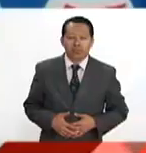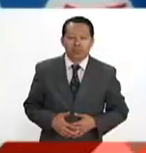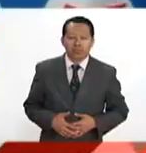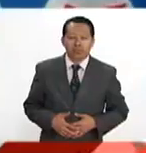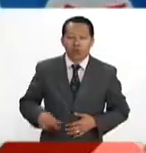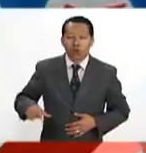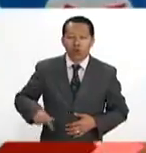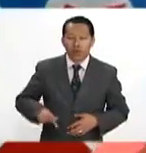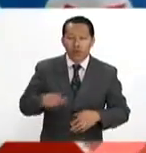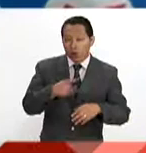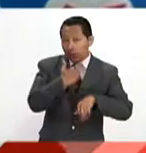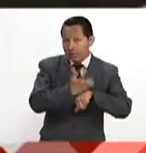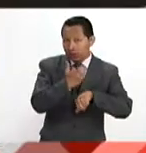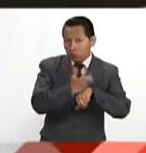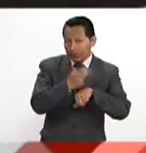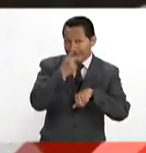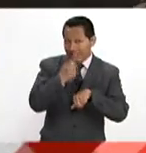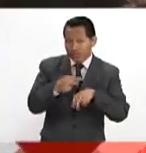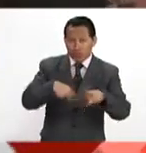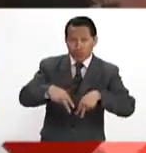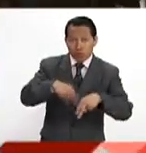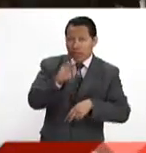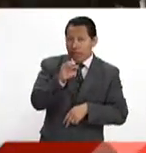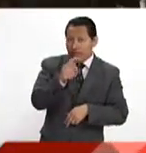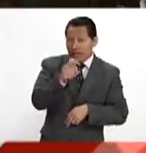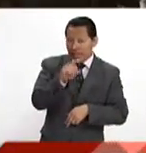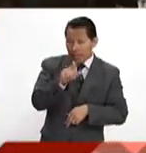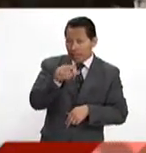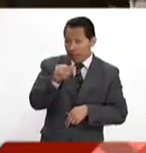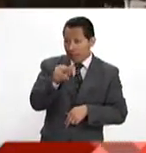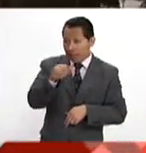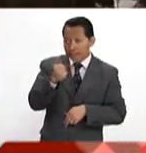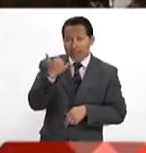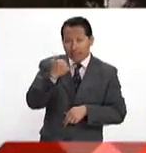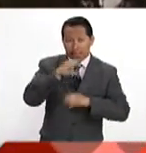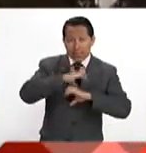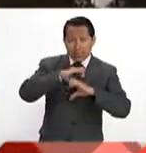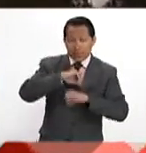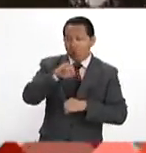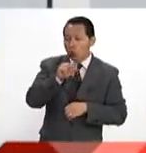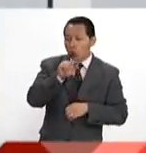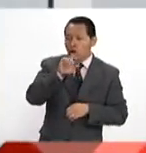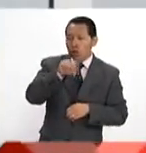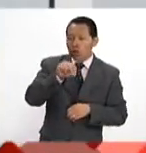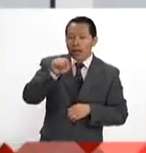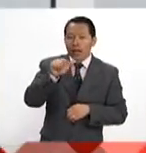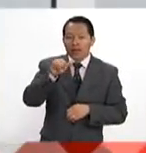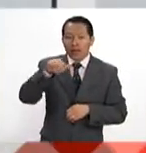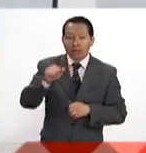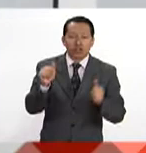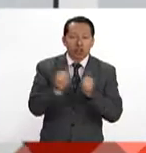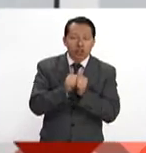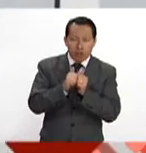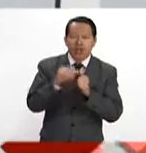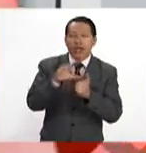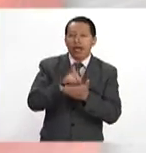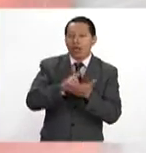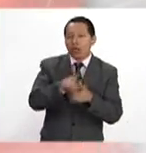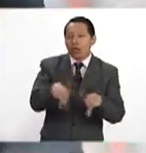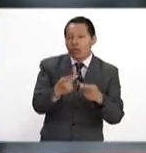El gobierno de Estados Unidos vincula al futbolista Rafael Márquez y al cantante Julián Álvarez con el narcotraficante Raúl Flores.